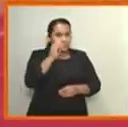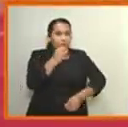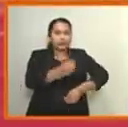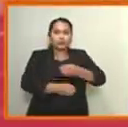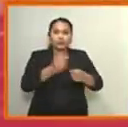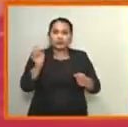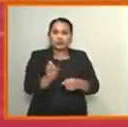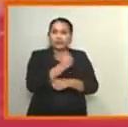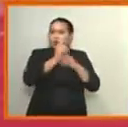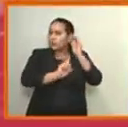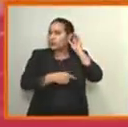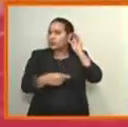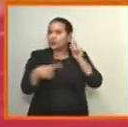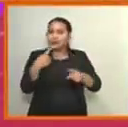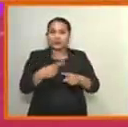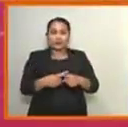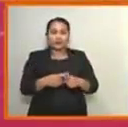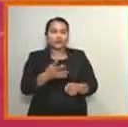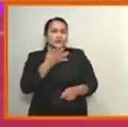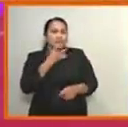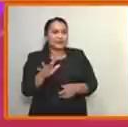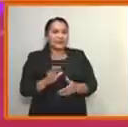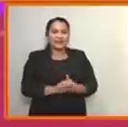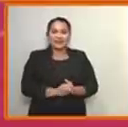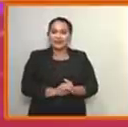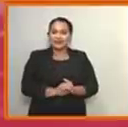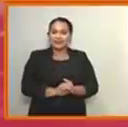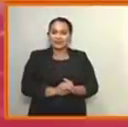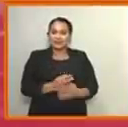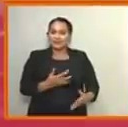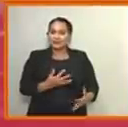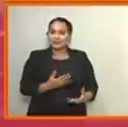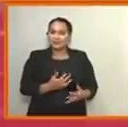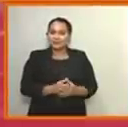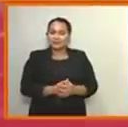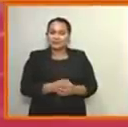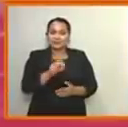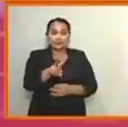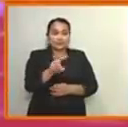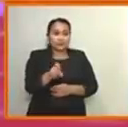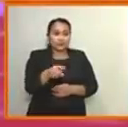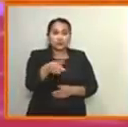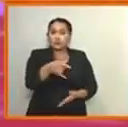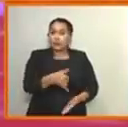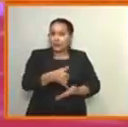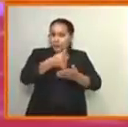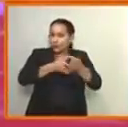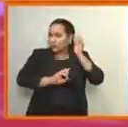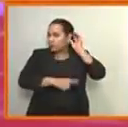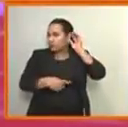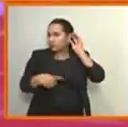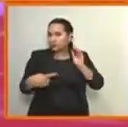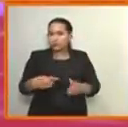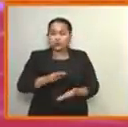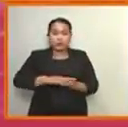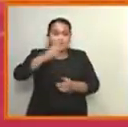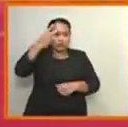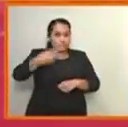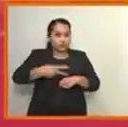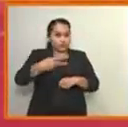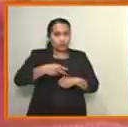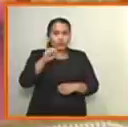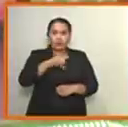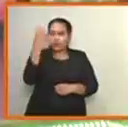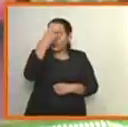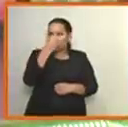de Multi X, les deseo mucha suerte. Esta es 2X, tu premio en la diaria es multiplicado por 2 esta linda